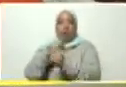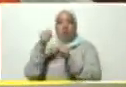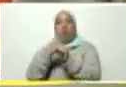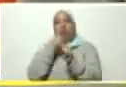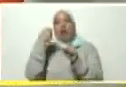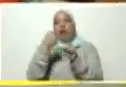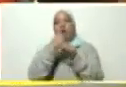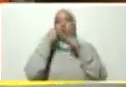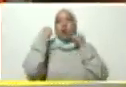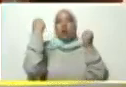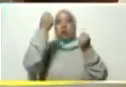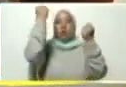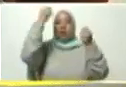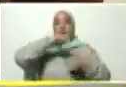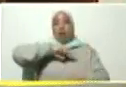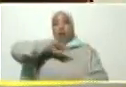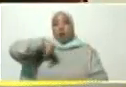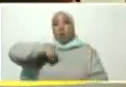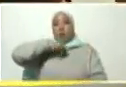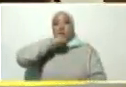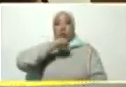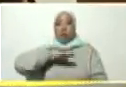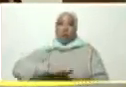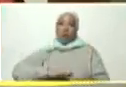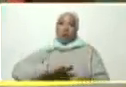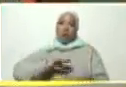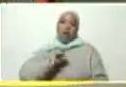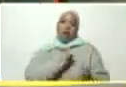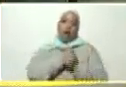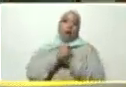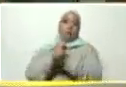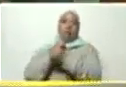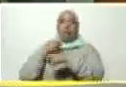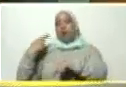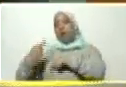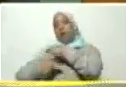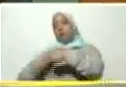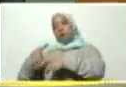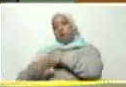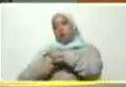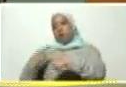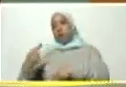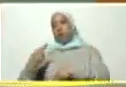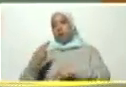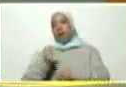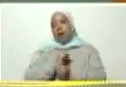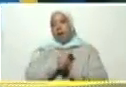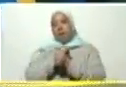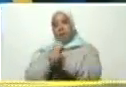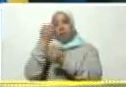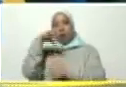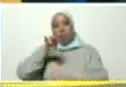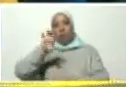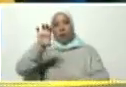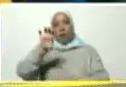nuestra historia amamos la revolución amamos la patria